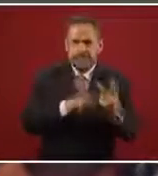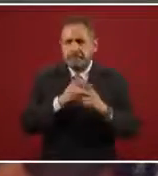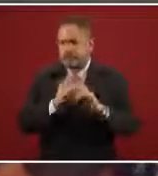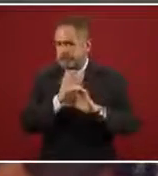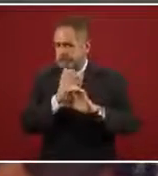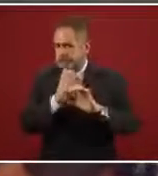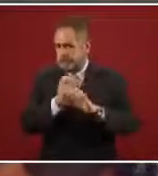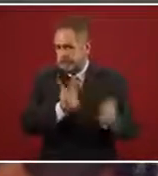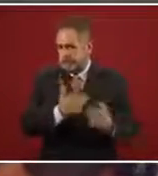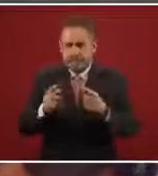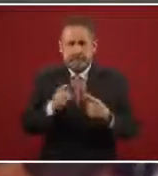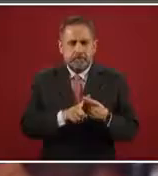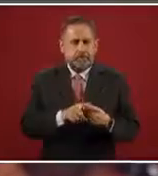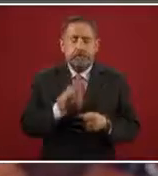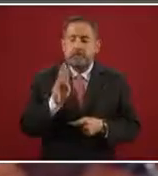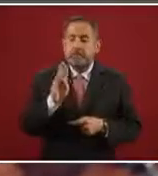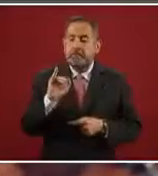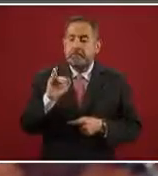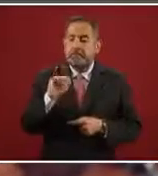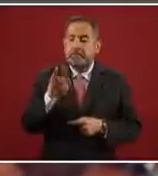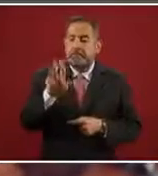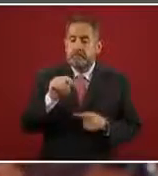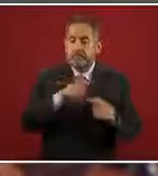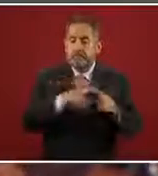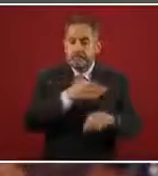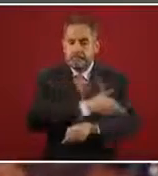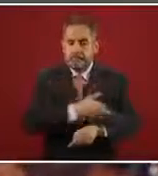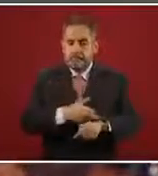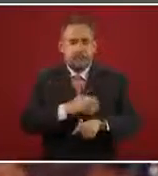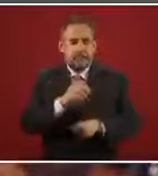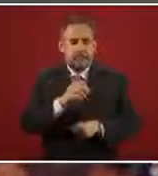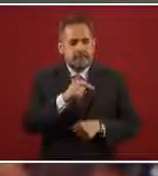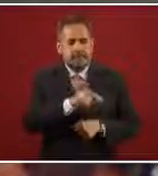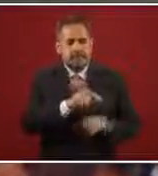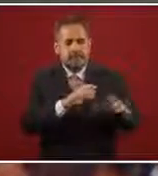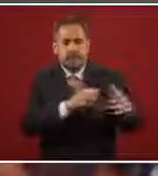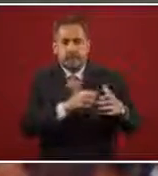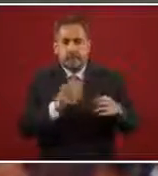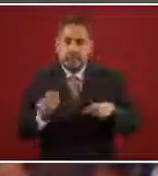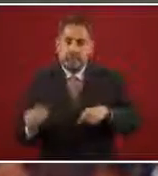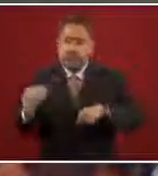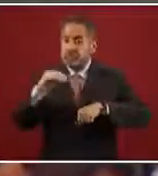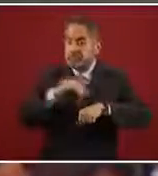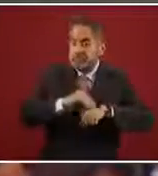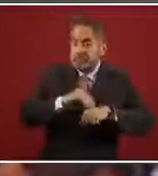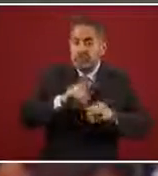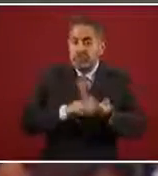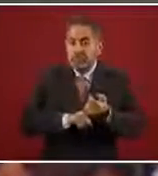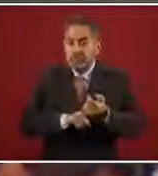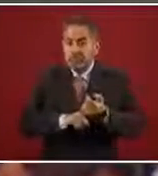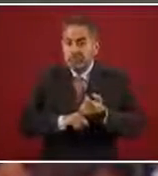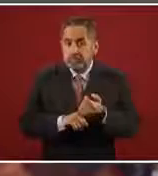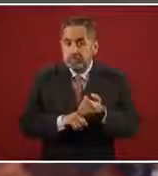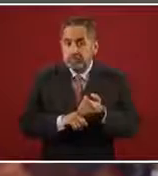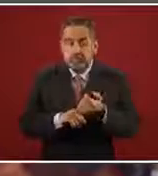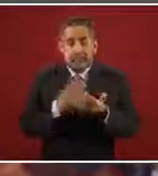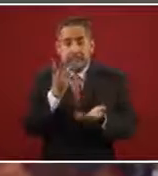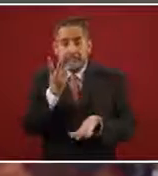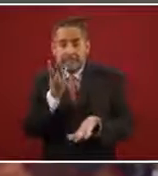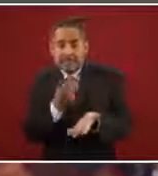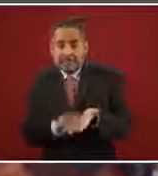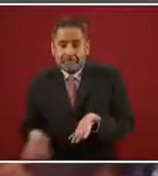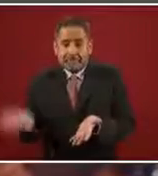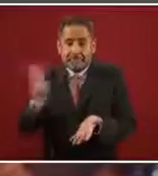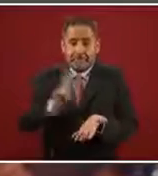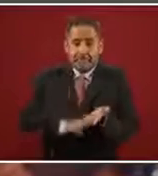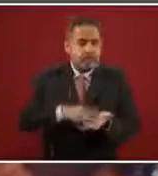transporte. Grupo Bimbo de la familia Septige aumentó tres veces triplicó el